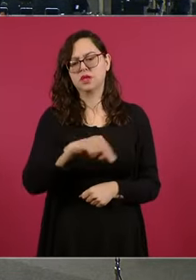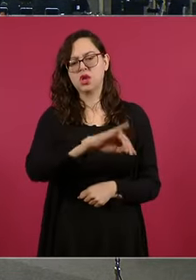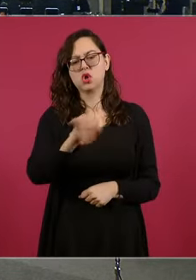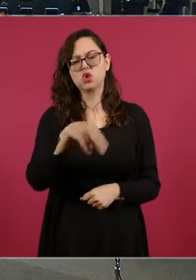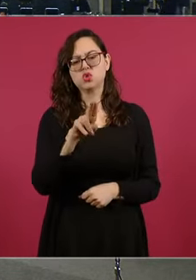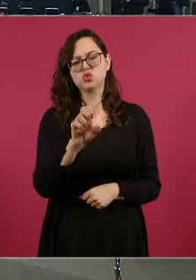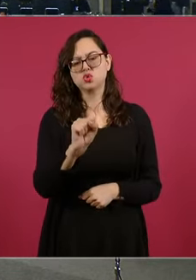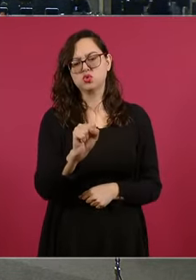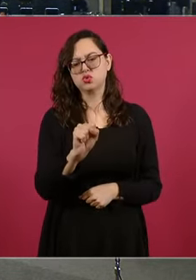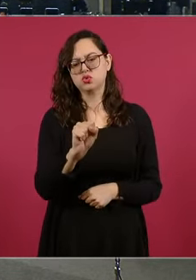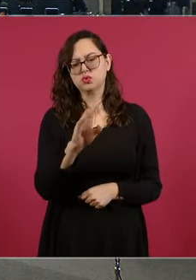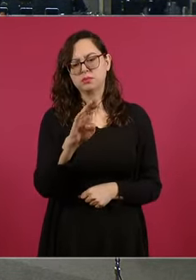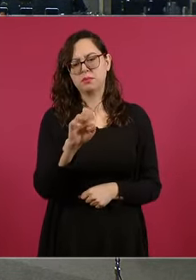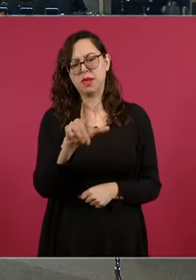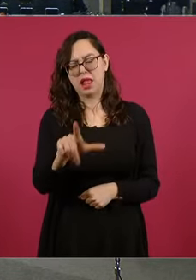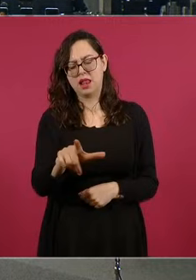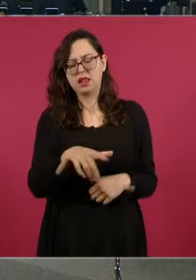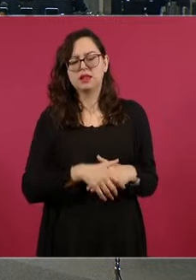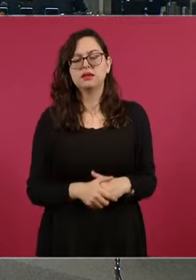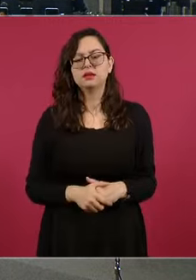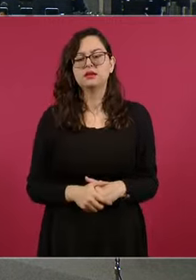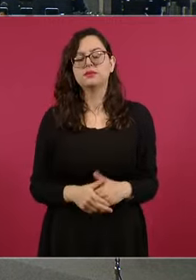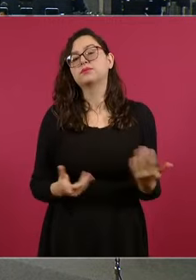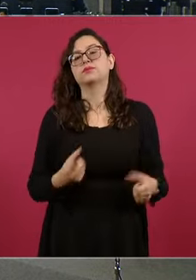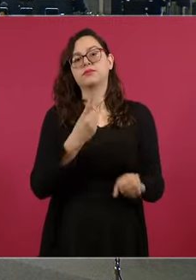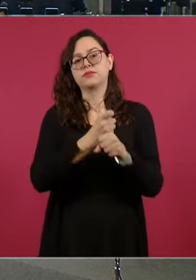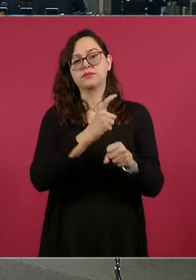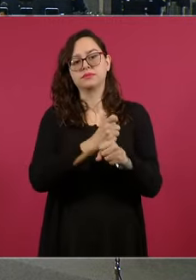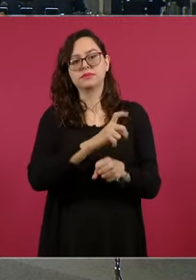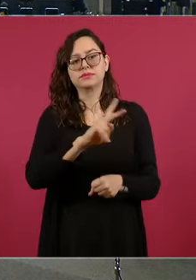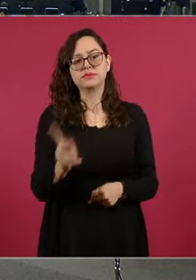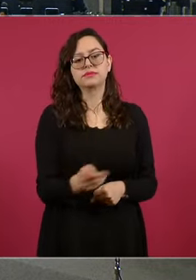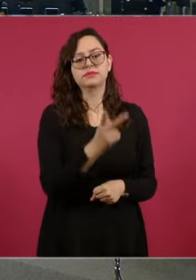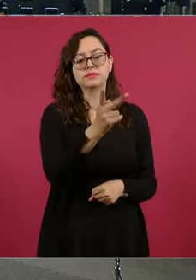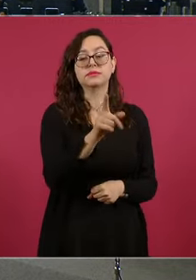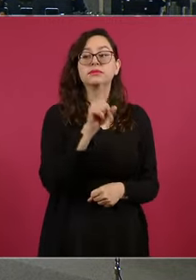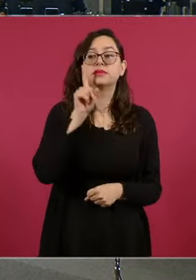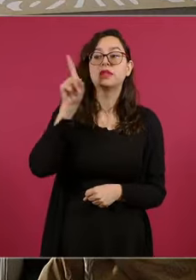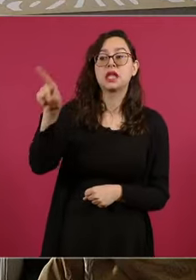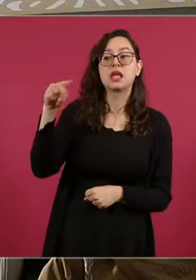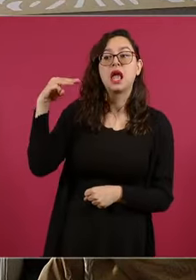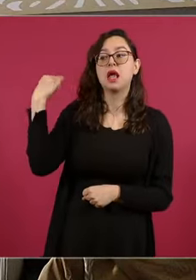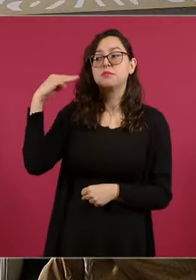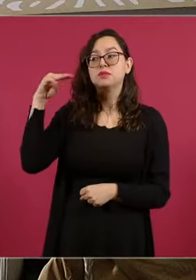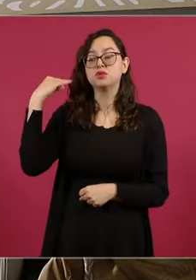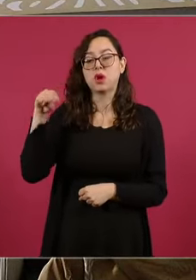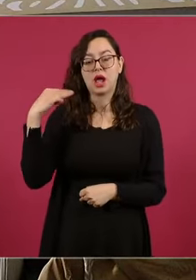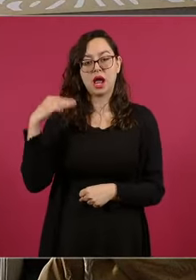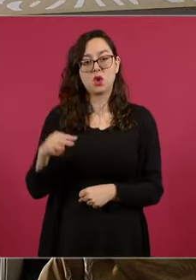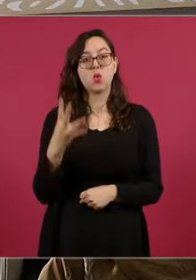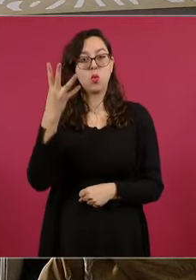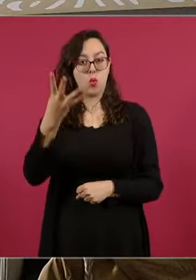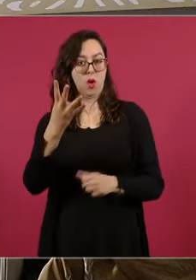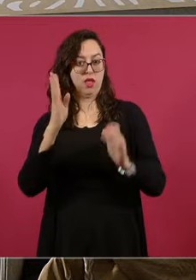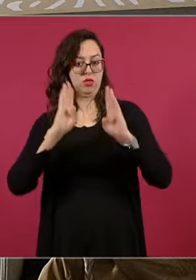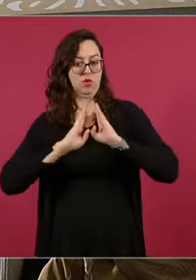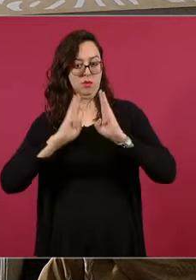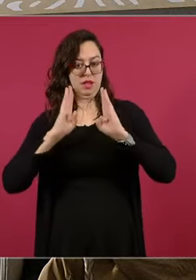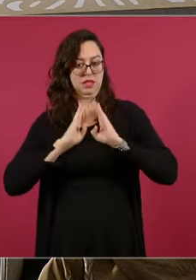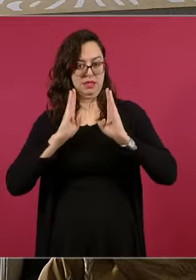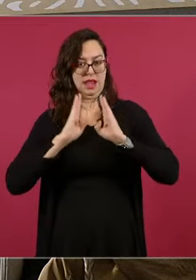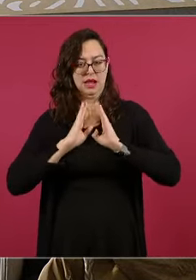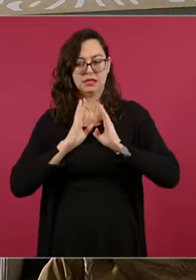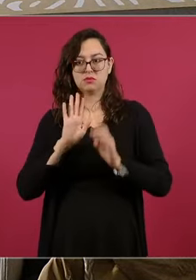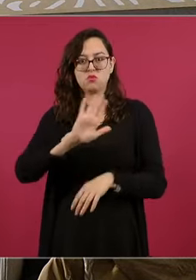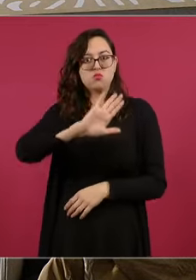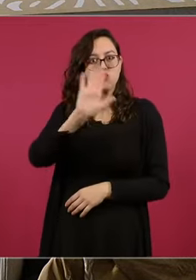Libre. Primera pregunta. Ayer asesinaron con ataque con drones explosivos en Michoacán a 4 militares. Otros 9 resultaron heridos.